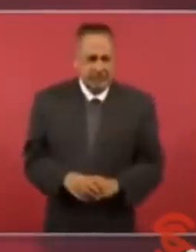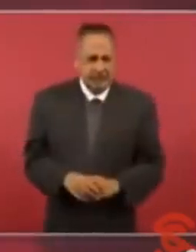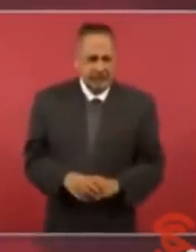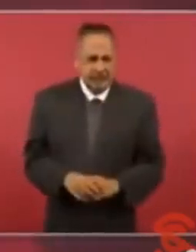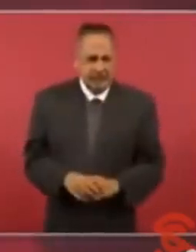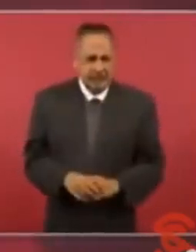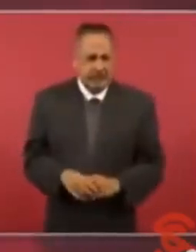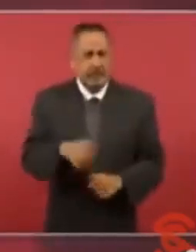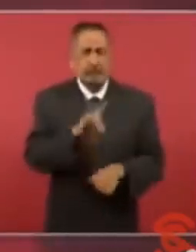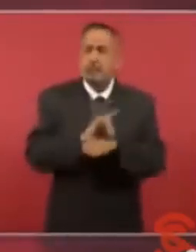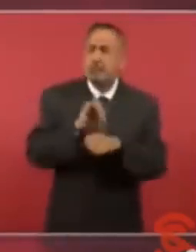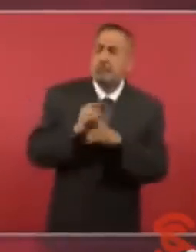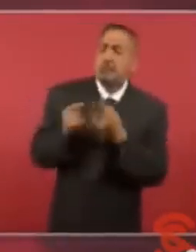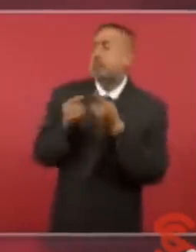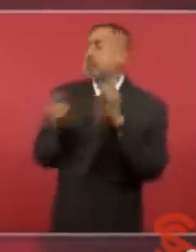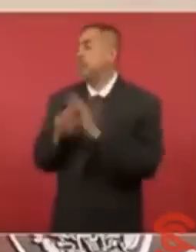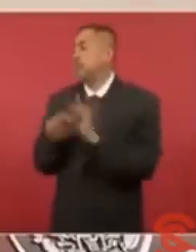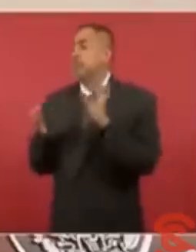del cuento